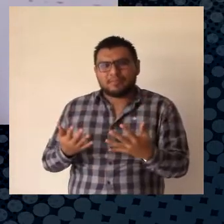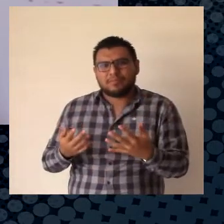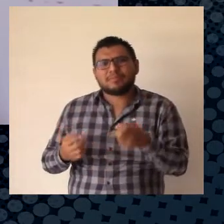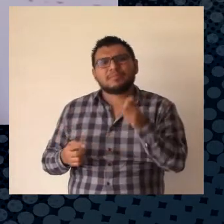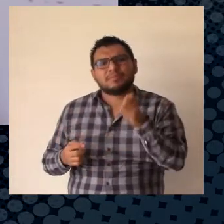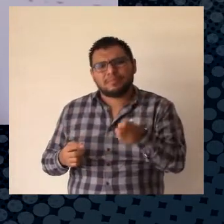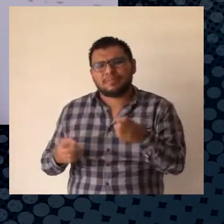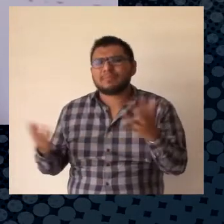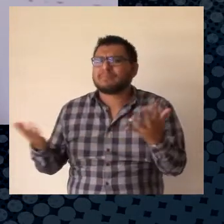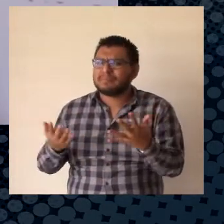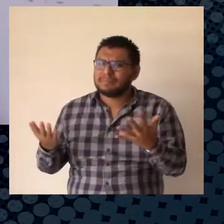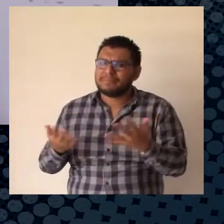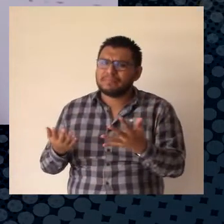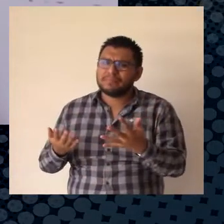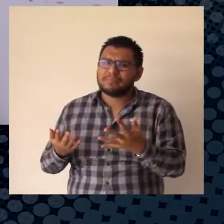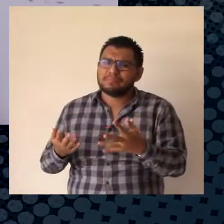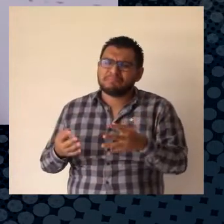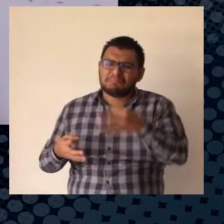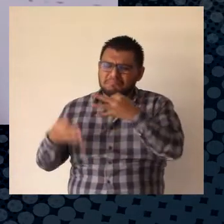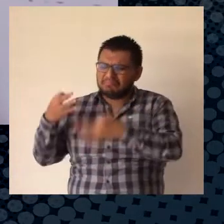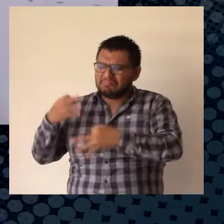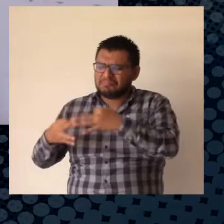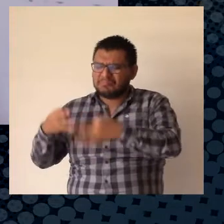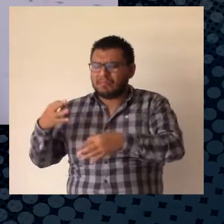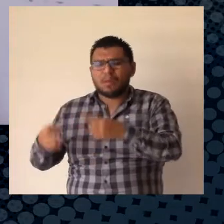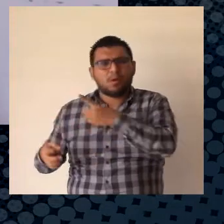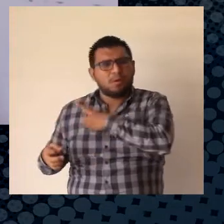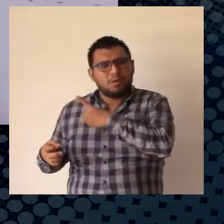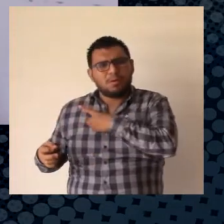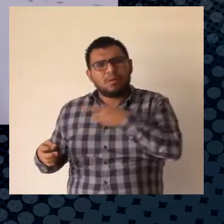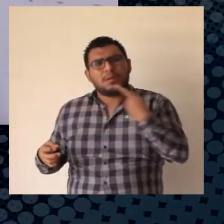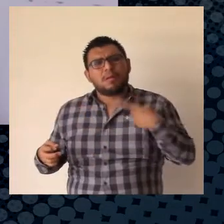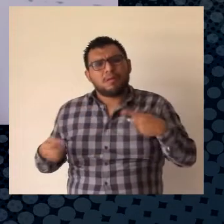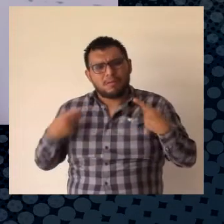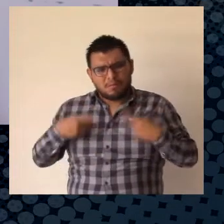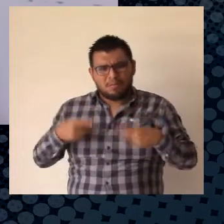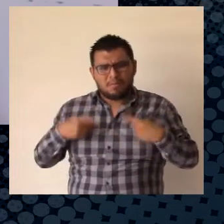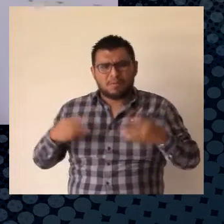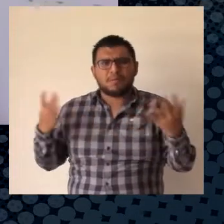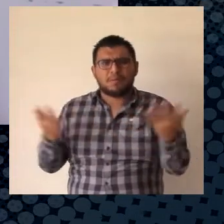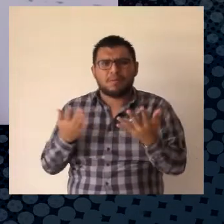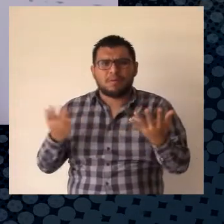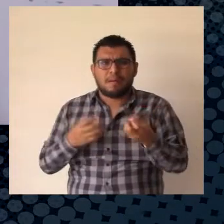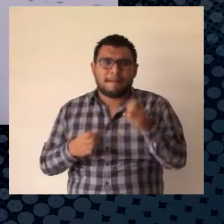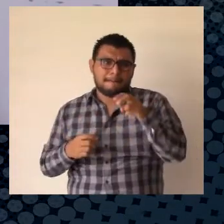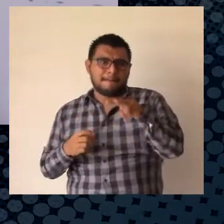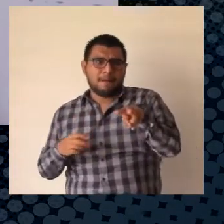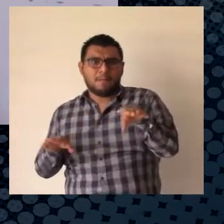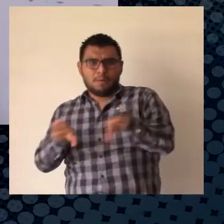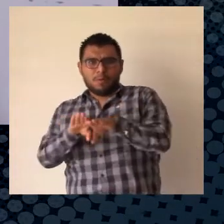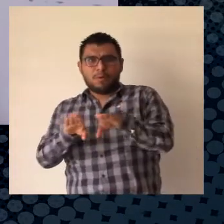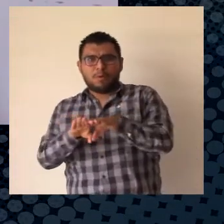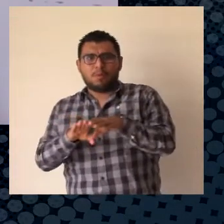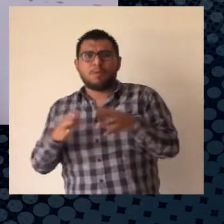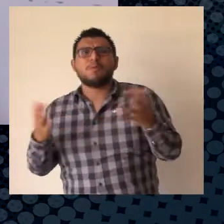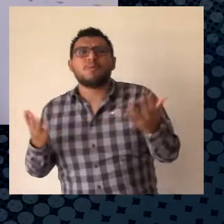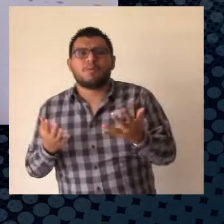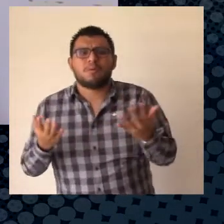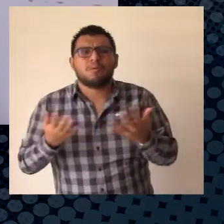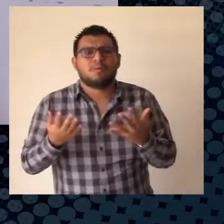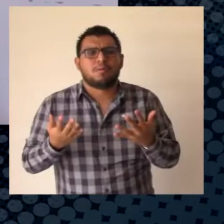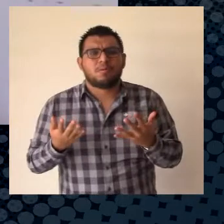esta acción. Y no juzguemos solamente al que lo hace, sino veamos qué lo hizo que lo